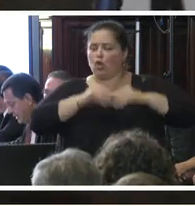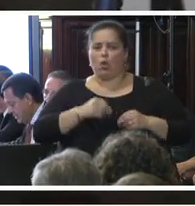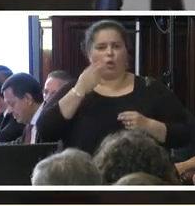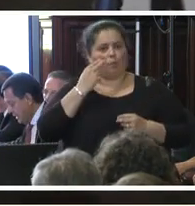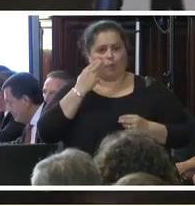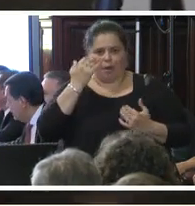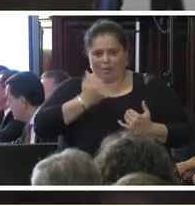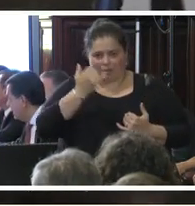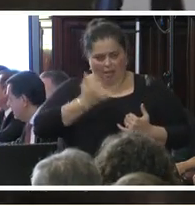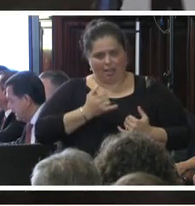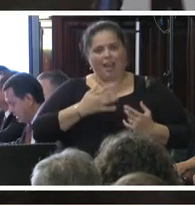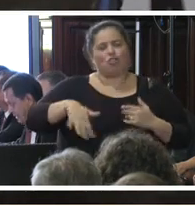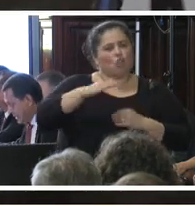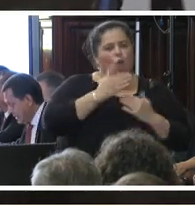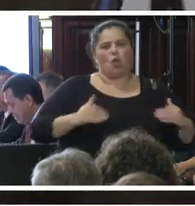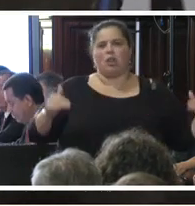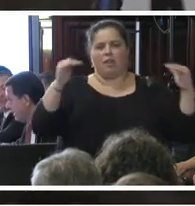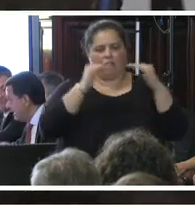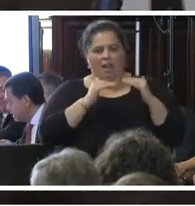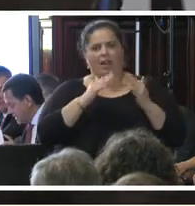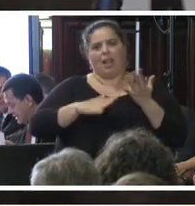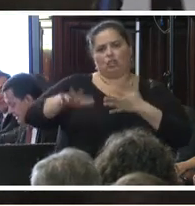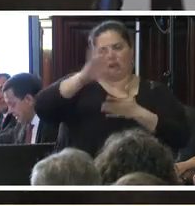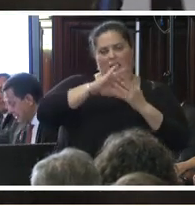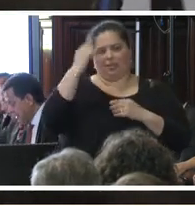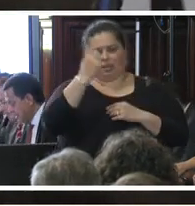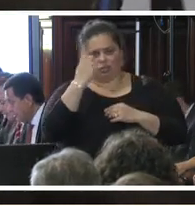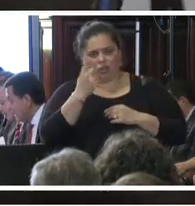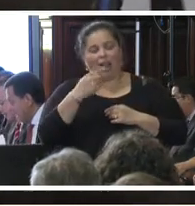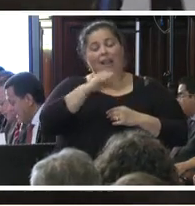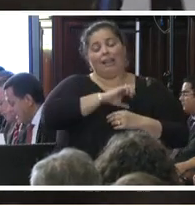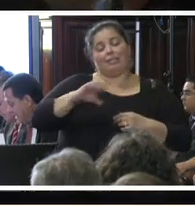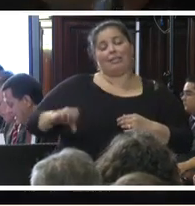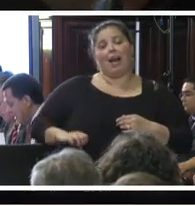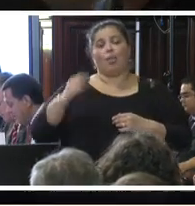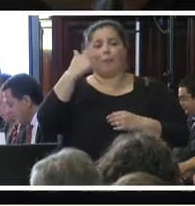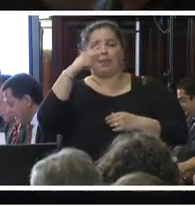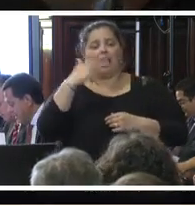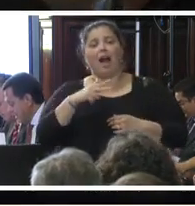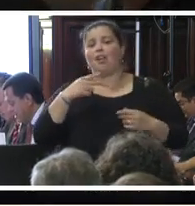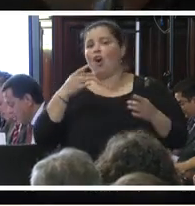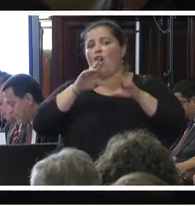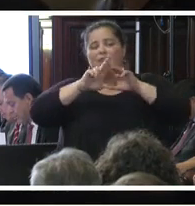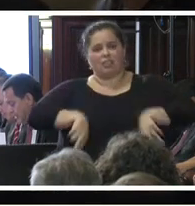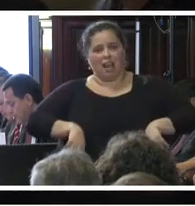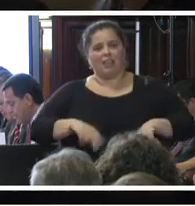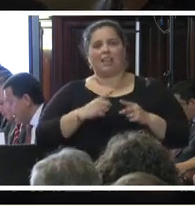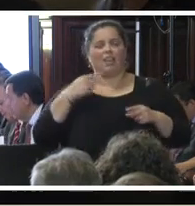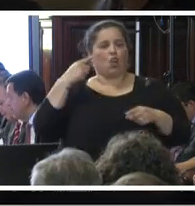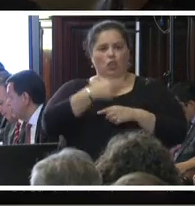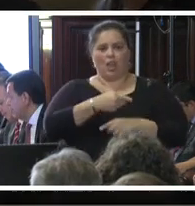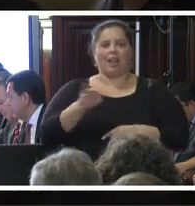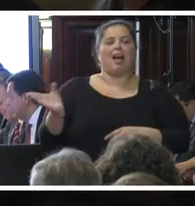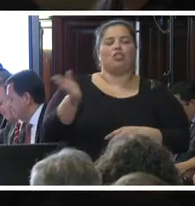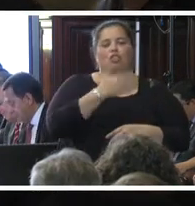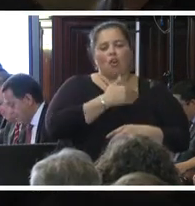nacional e internacional, el Estado mexicano rechaza y condena enérgica y públicamente toda violación a los